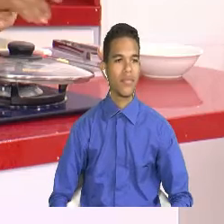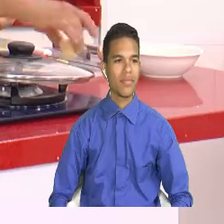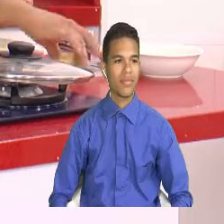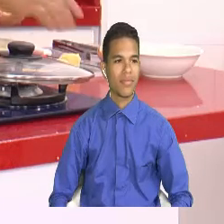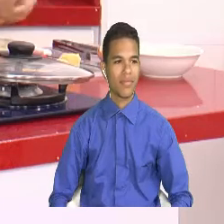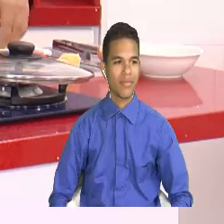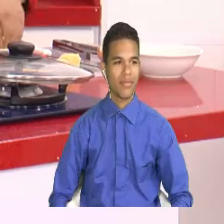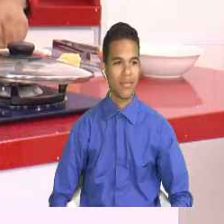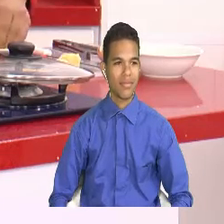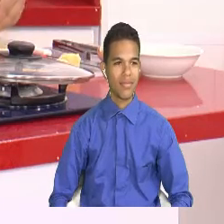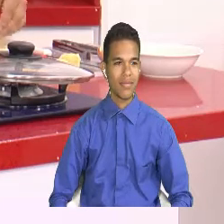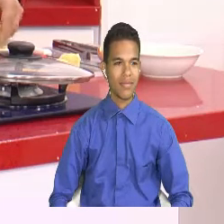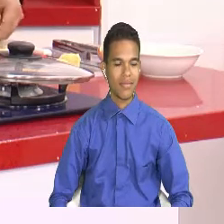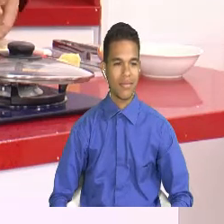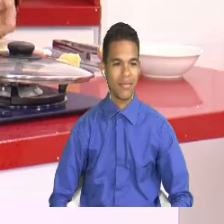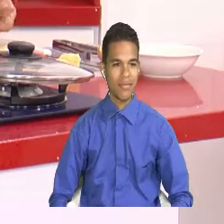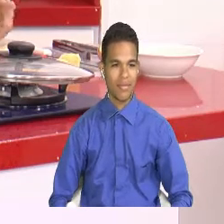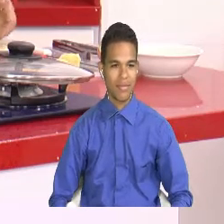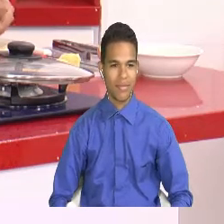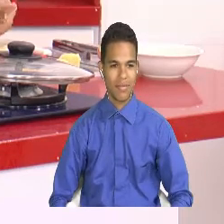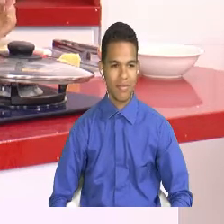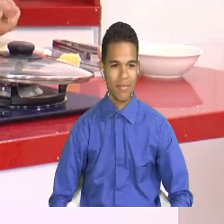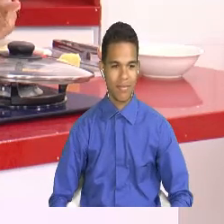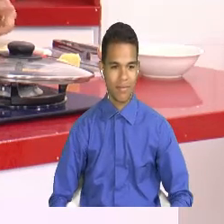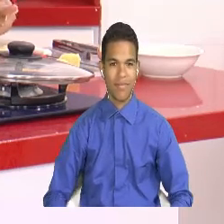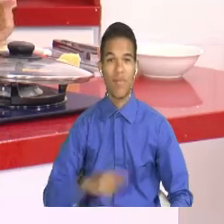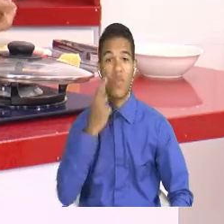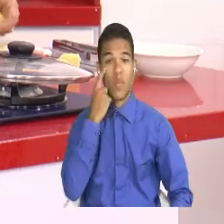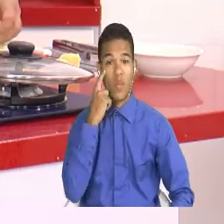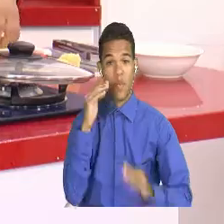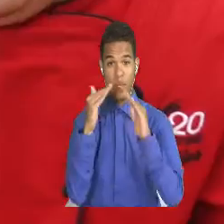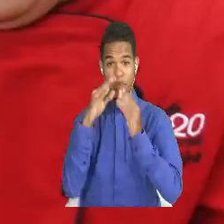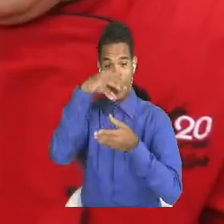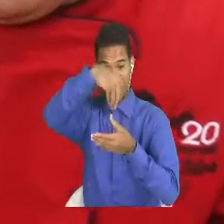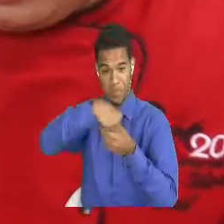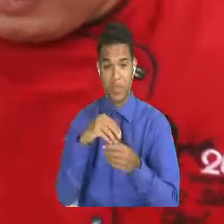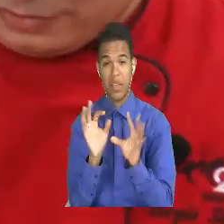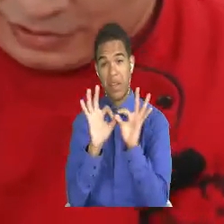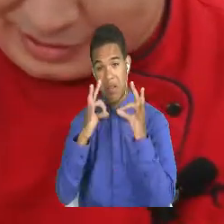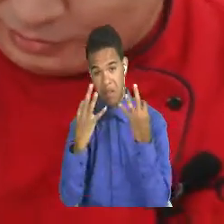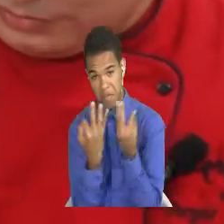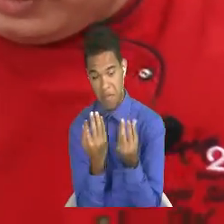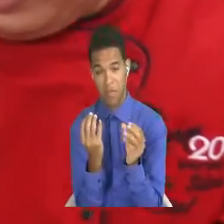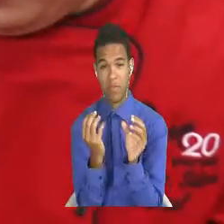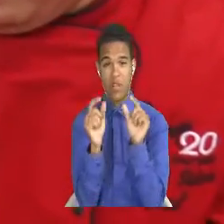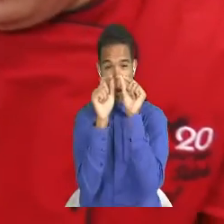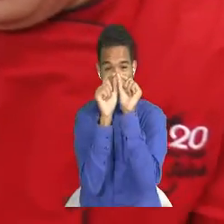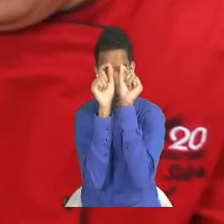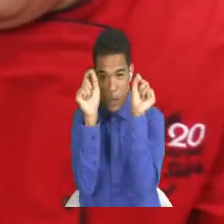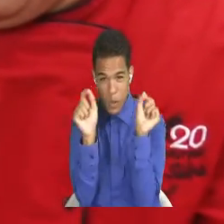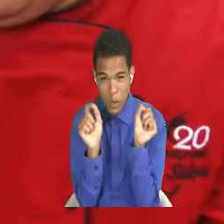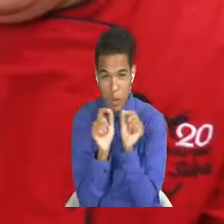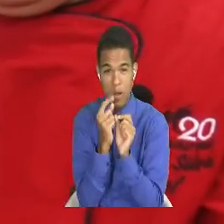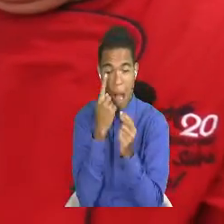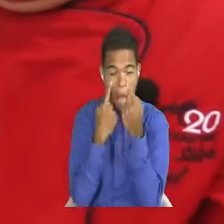reuniones. Sí, en así casa, para sabe. Una reunión familiar. Aros de cebolla, cubos de queso